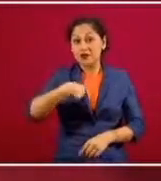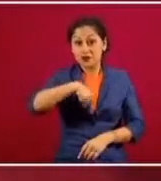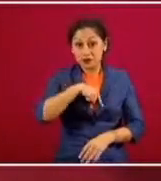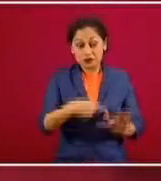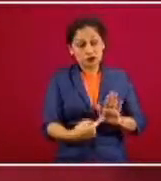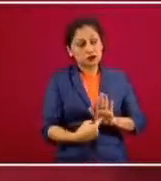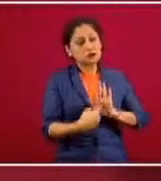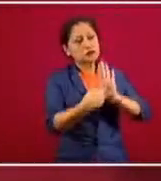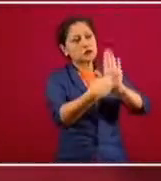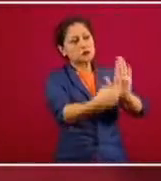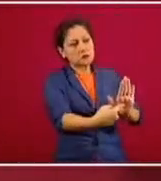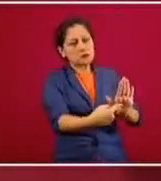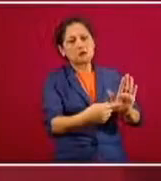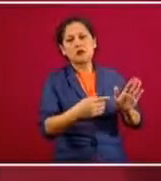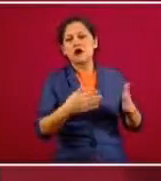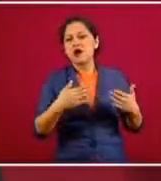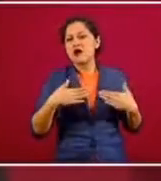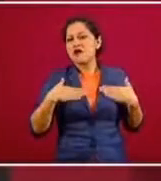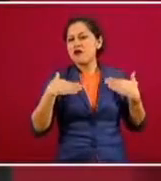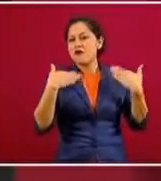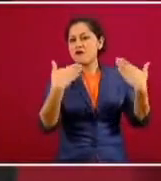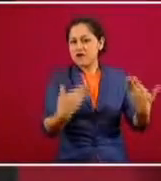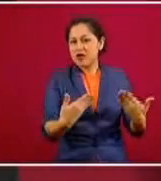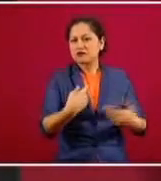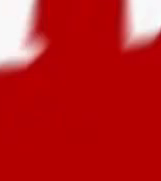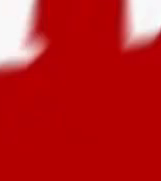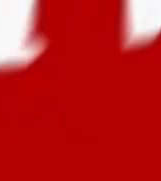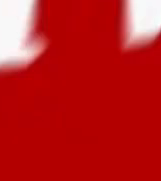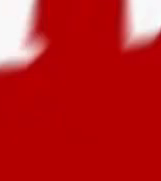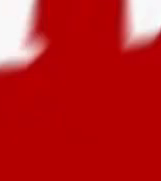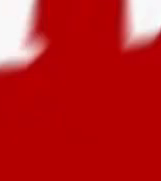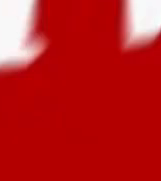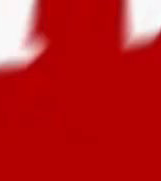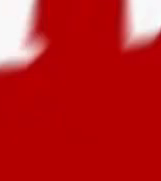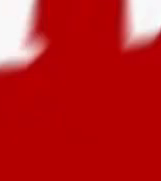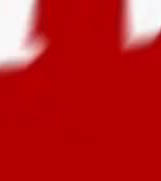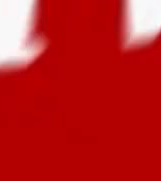no vamos a traicionar al pueblo.